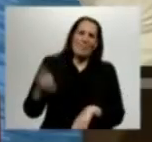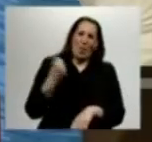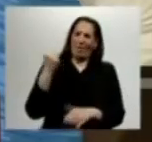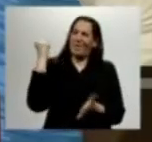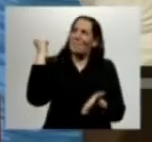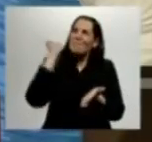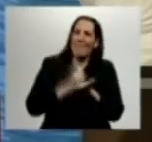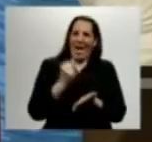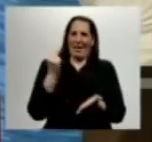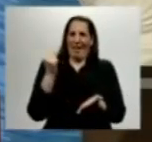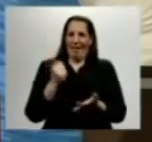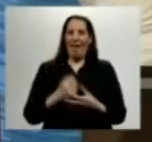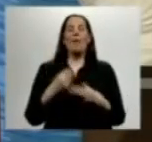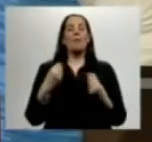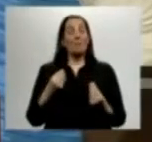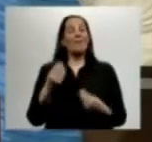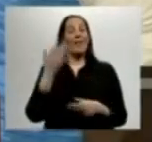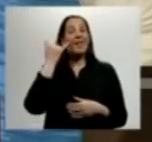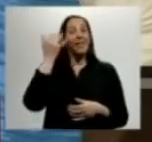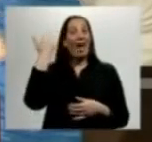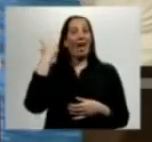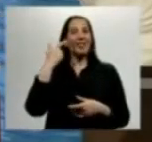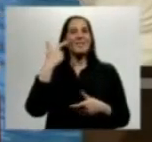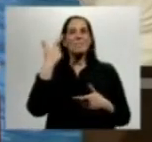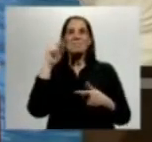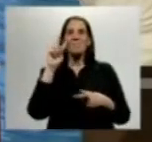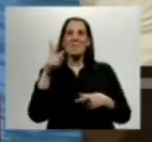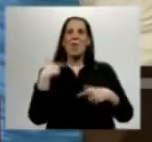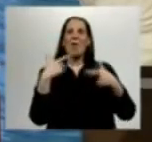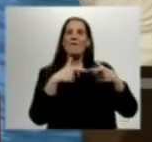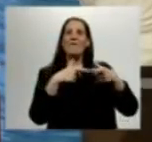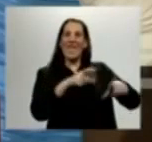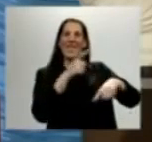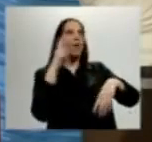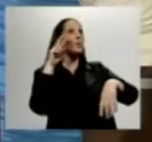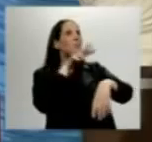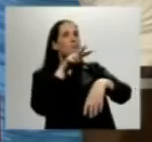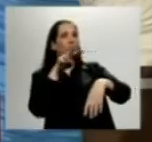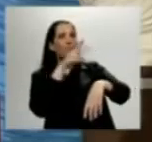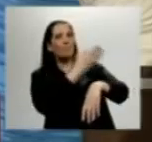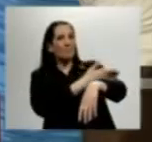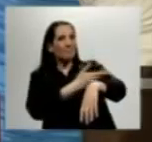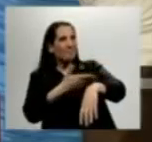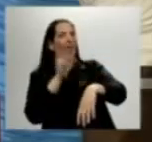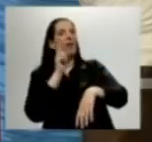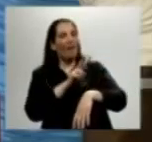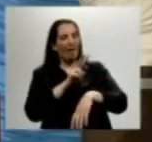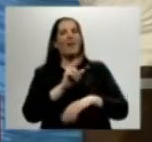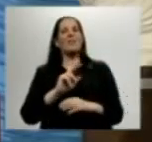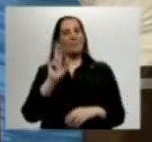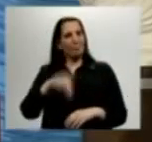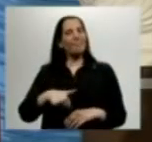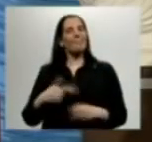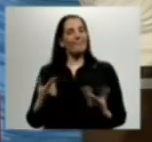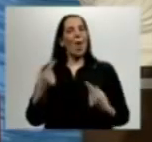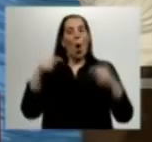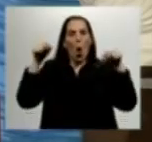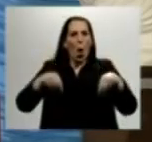mencionaba recién el anuncio, el video que nos precedía. Tengan en cuenta que hoy